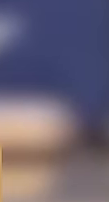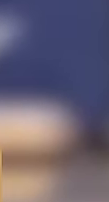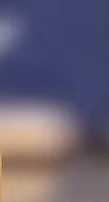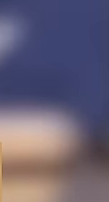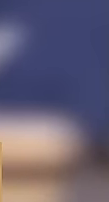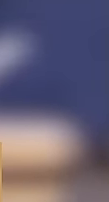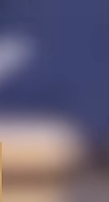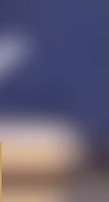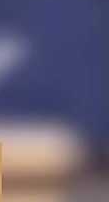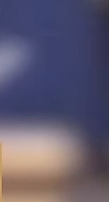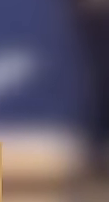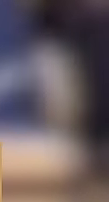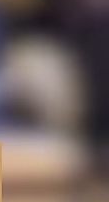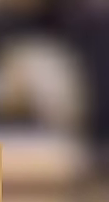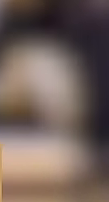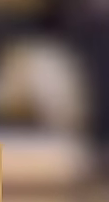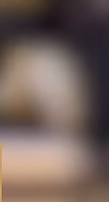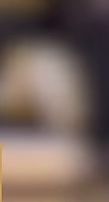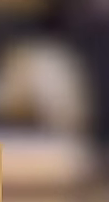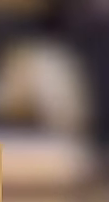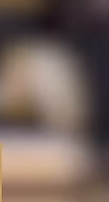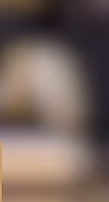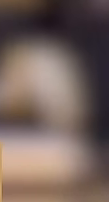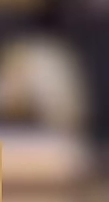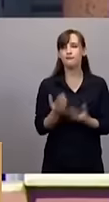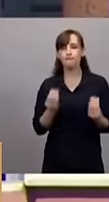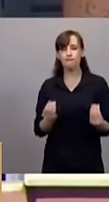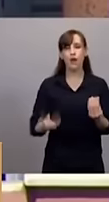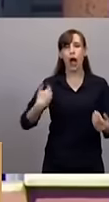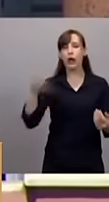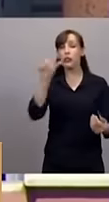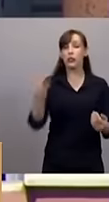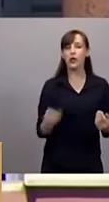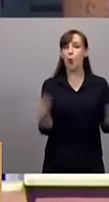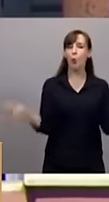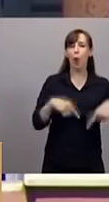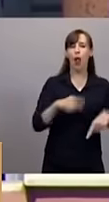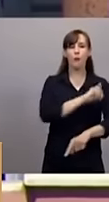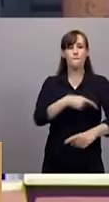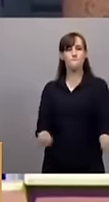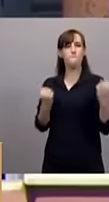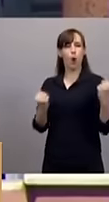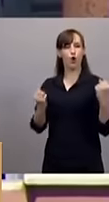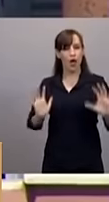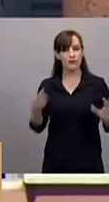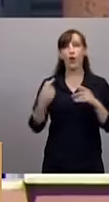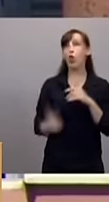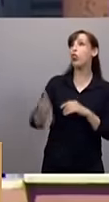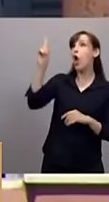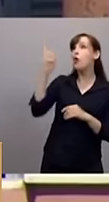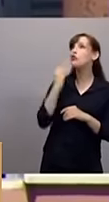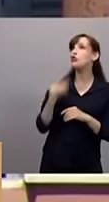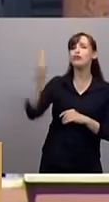Pero claro, es que Argentina tiene mucha más importancia, ¿no? Tiene más importancia en la región. Yo creo que